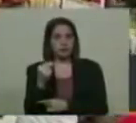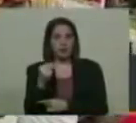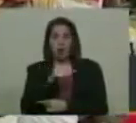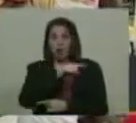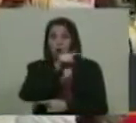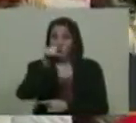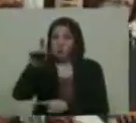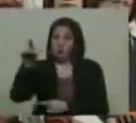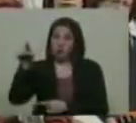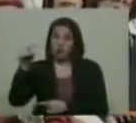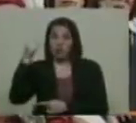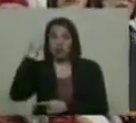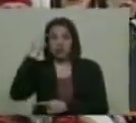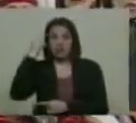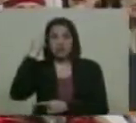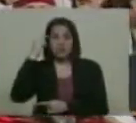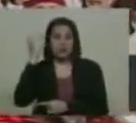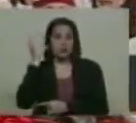Ustedes, mujeres,